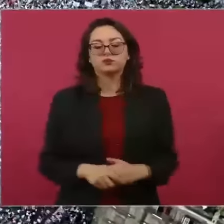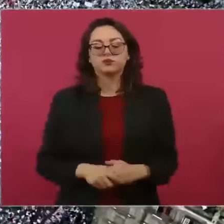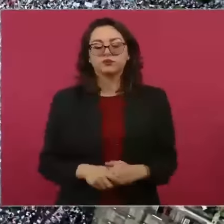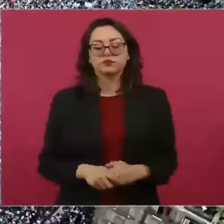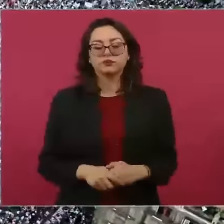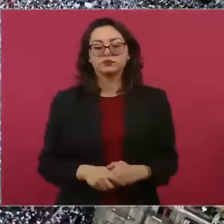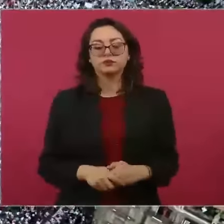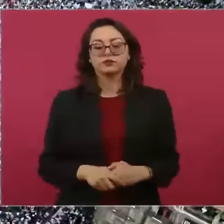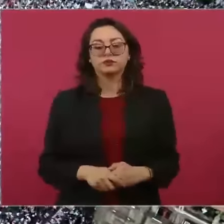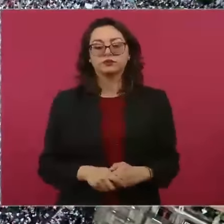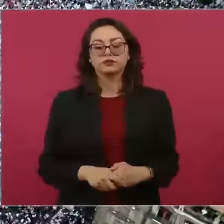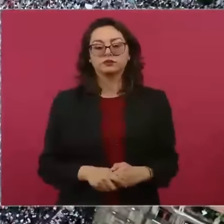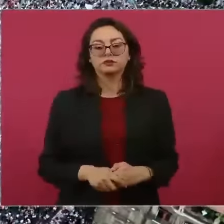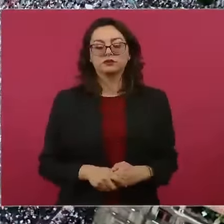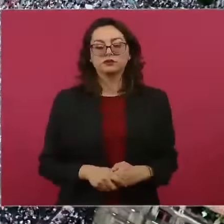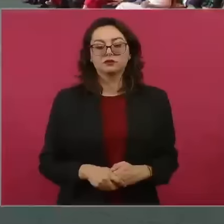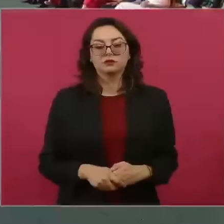En el México